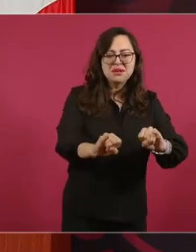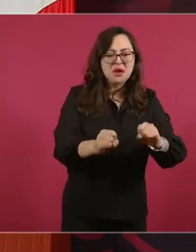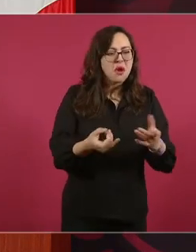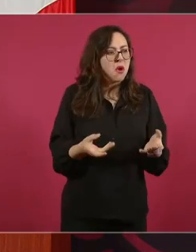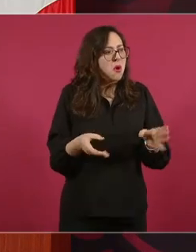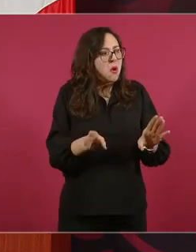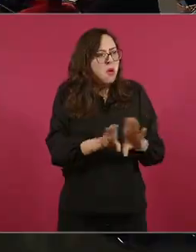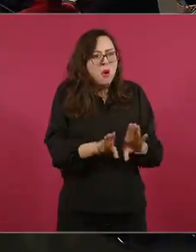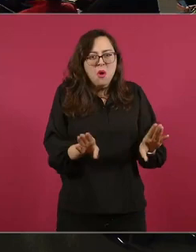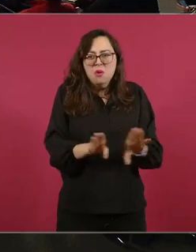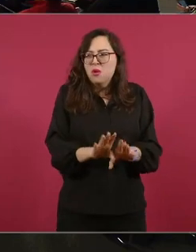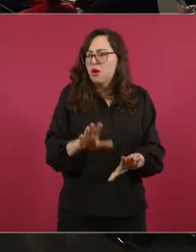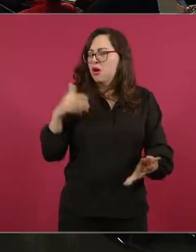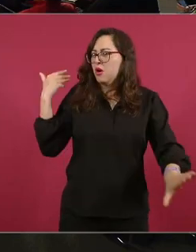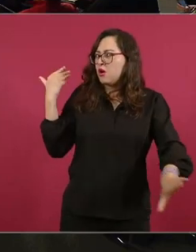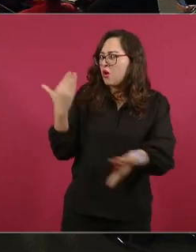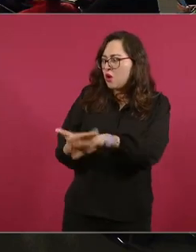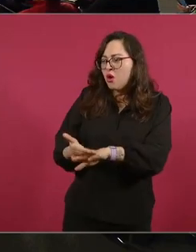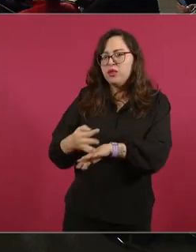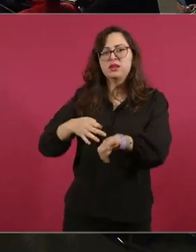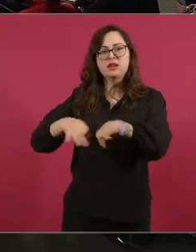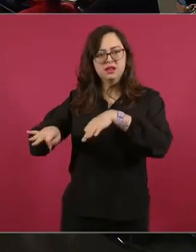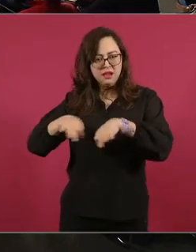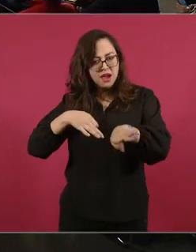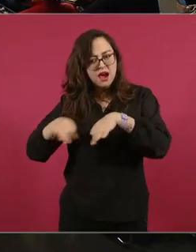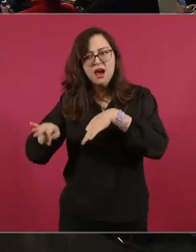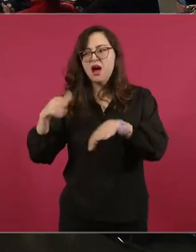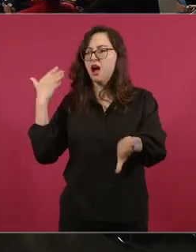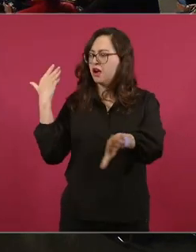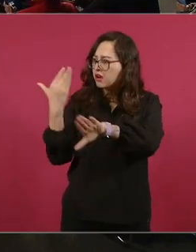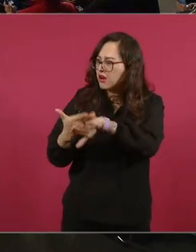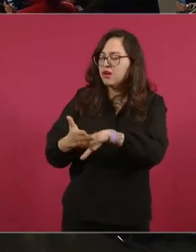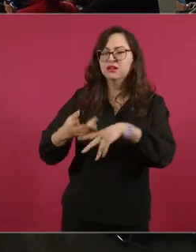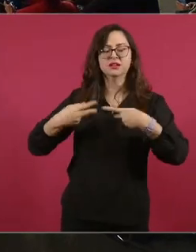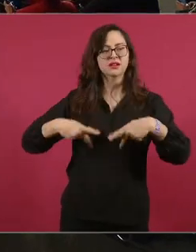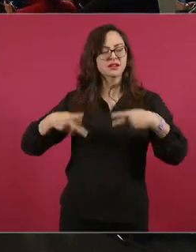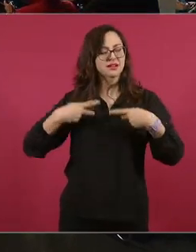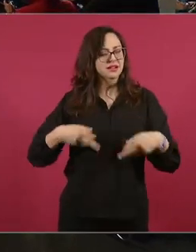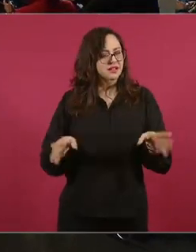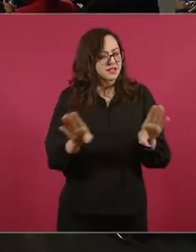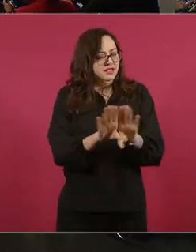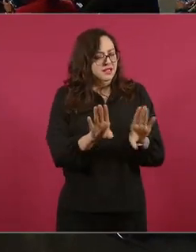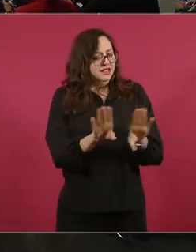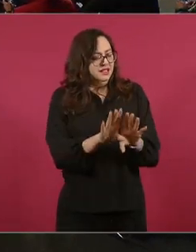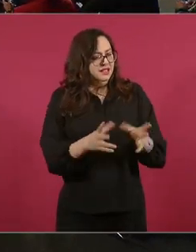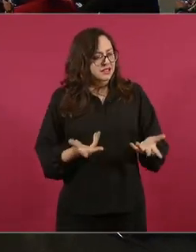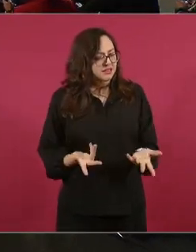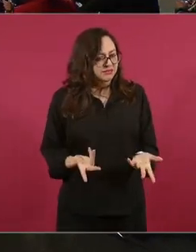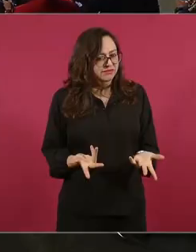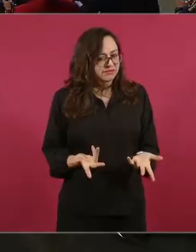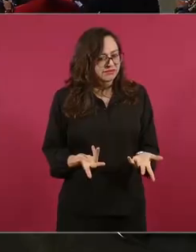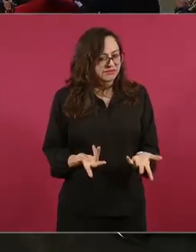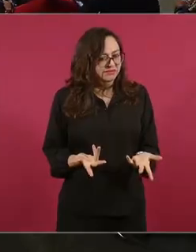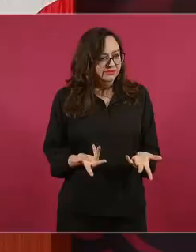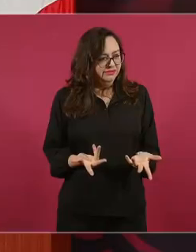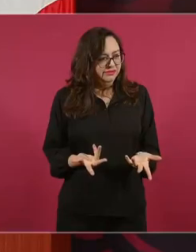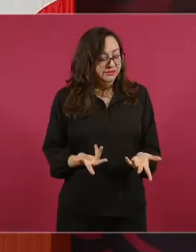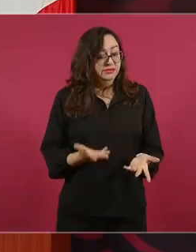Y en cuanto al monto, pasa la otra